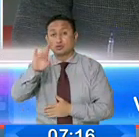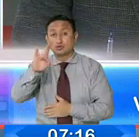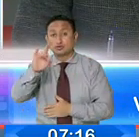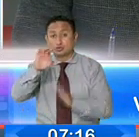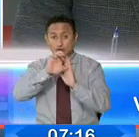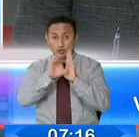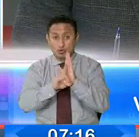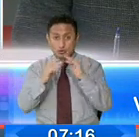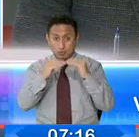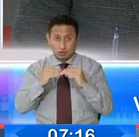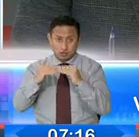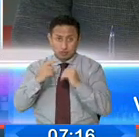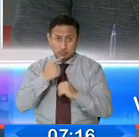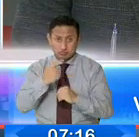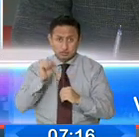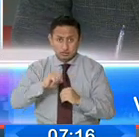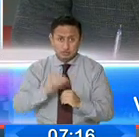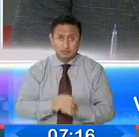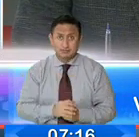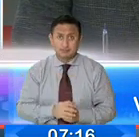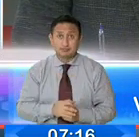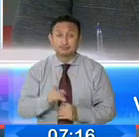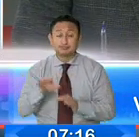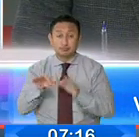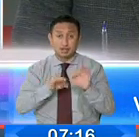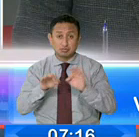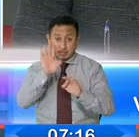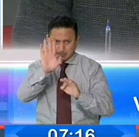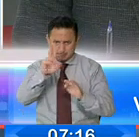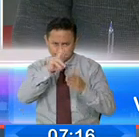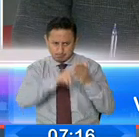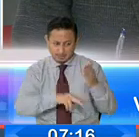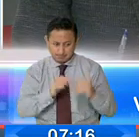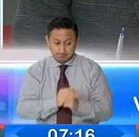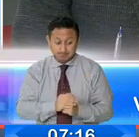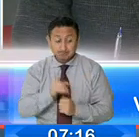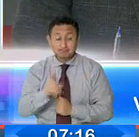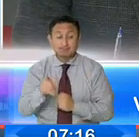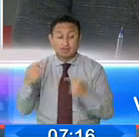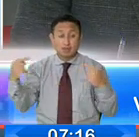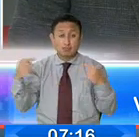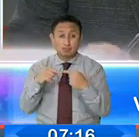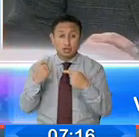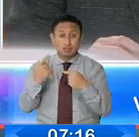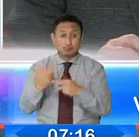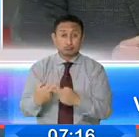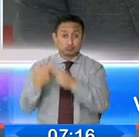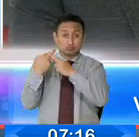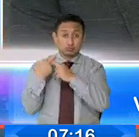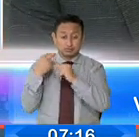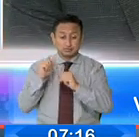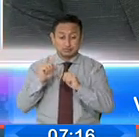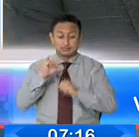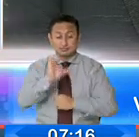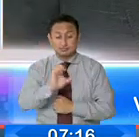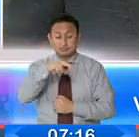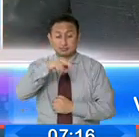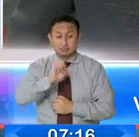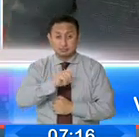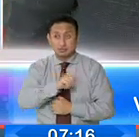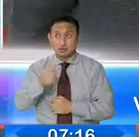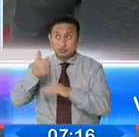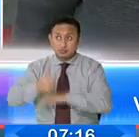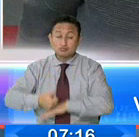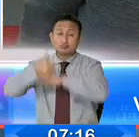de la Democracia, que indica textualmente: los conflictos de competencias que surjan entre el Consejo Nacional Electoral y